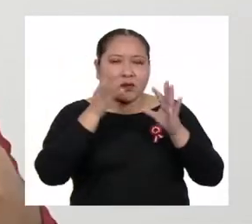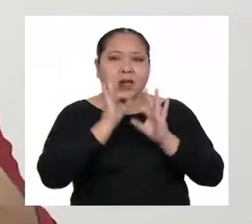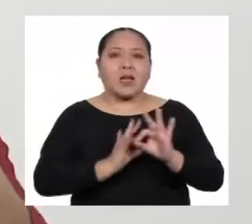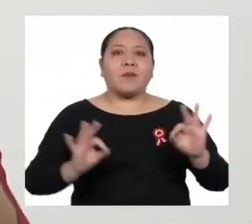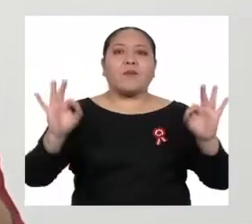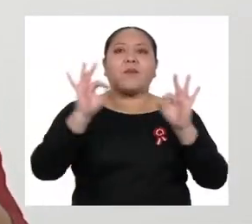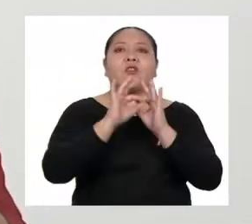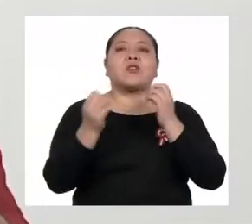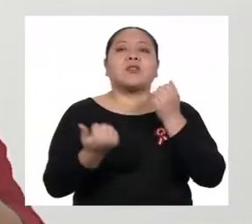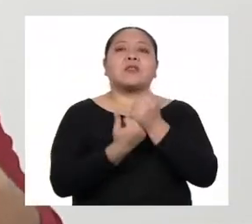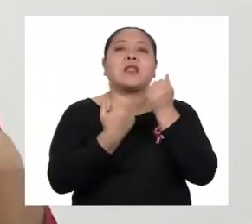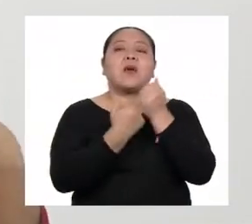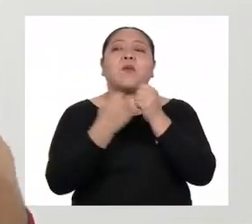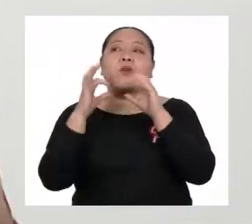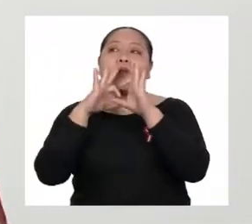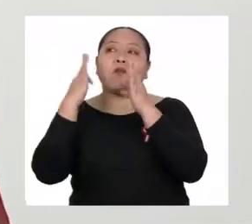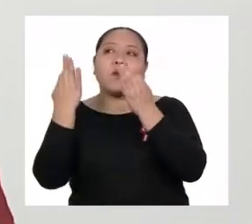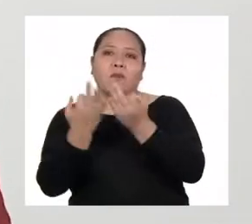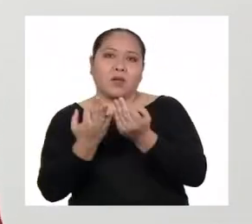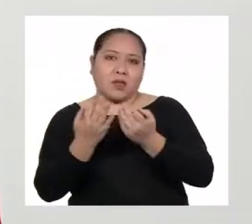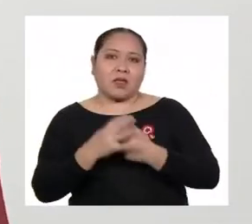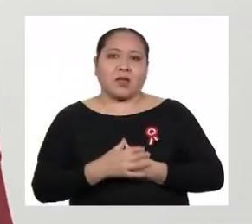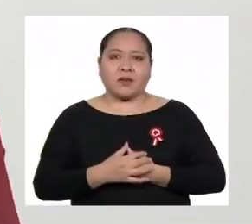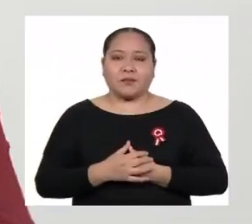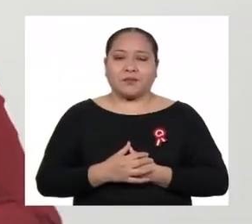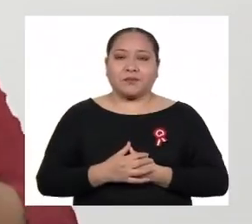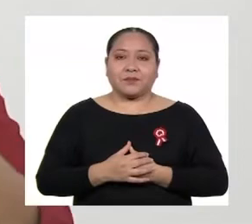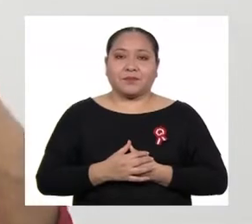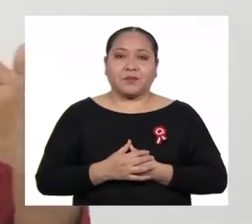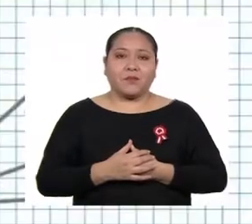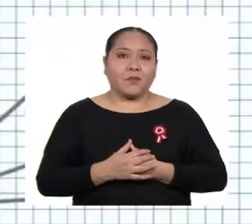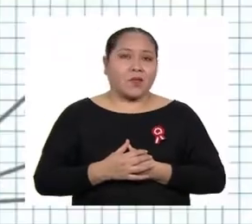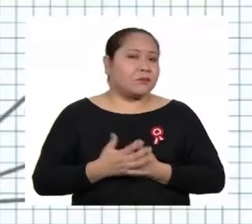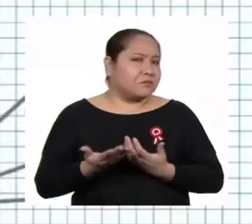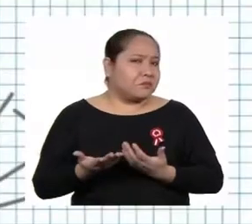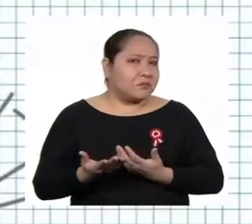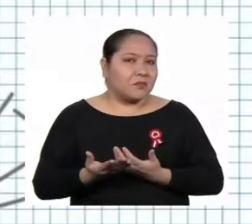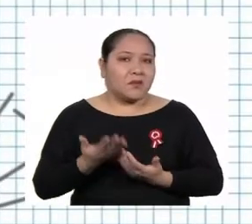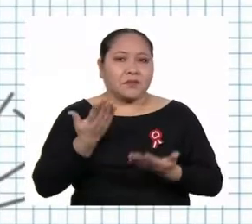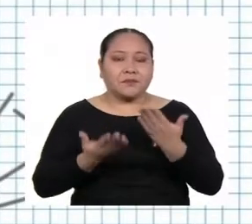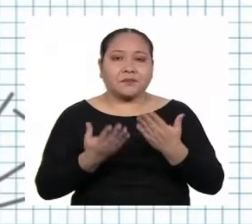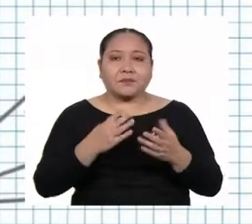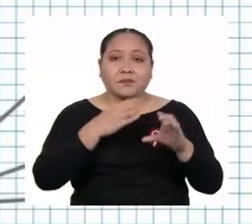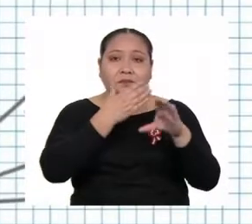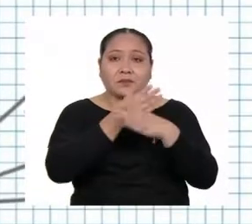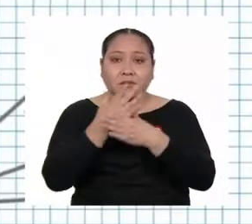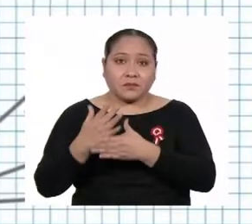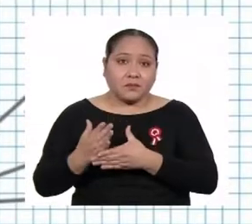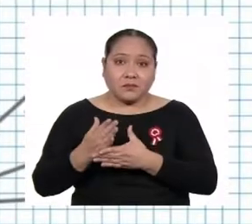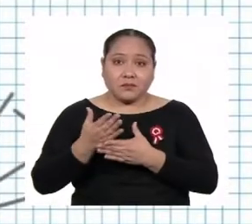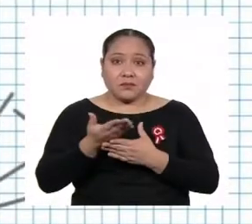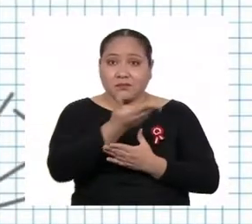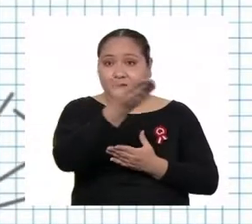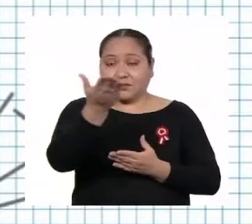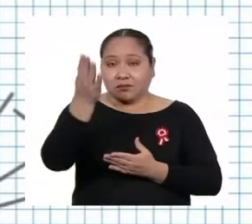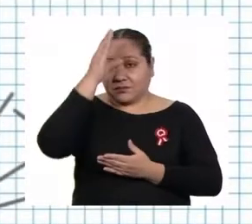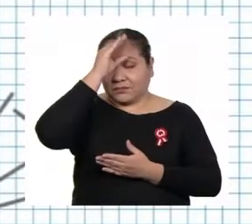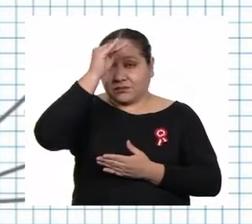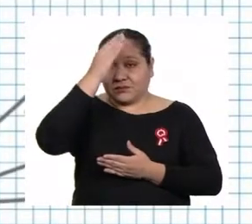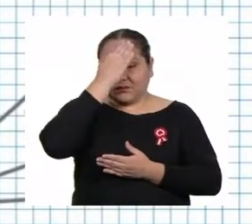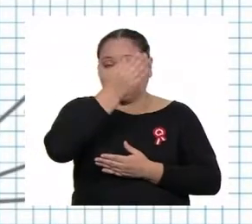importancia del apoyo familiar de los referentes. ¿Qué tal si compartimos con las y